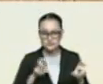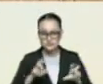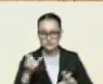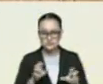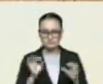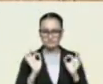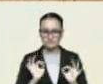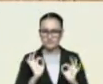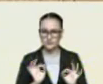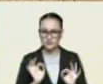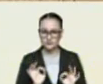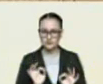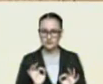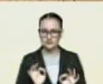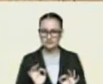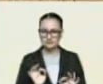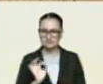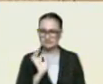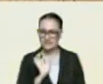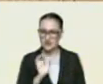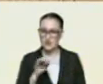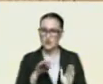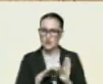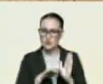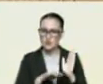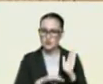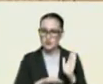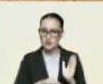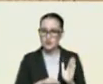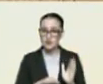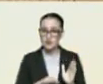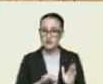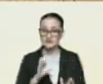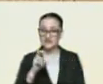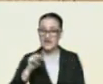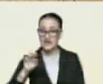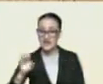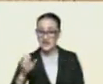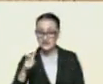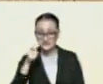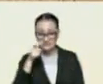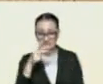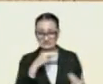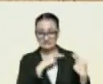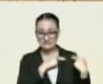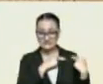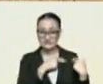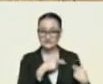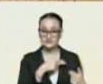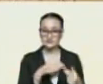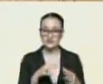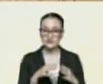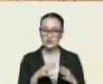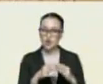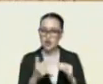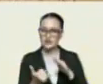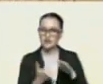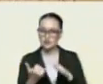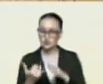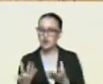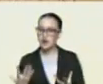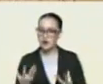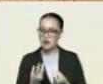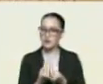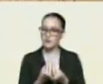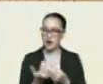diría obsesiva, por parte del Poder Electoral y de las instituciones que, como siempre digo, nos